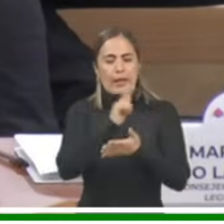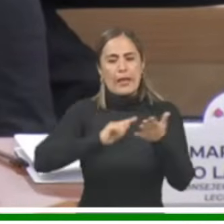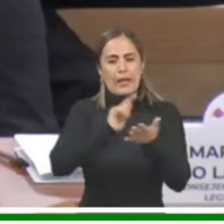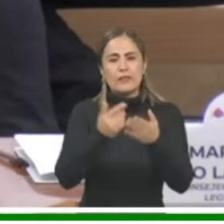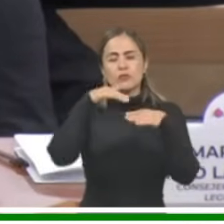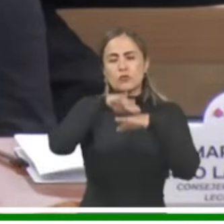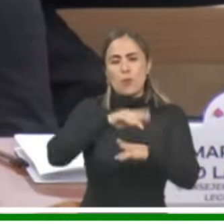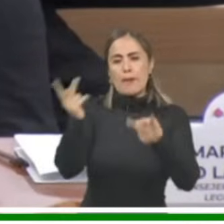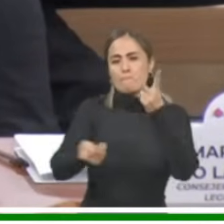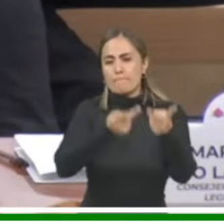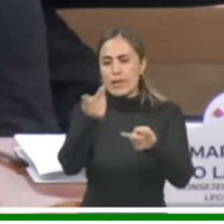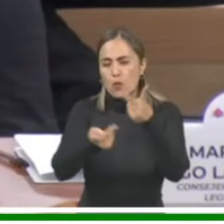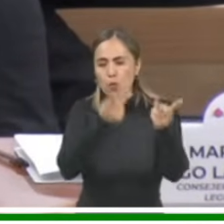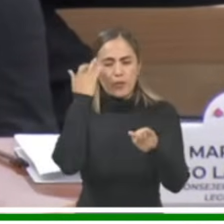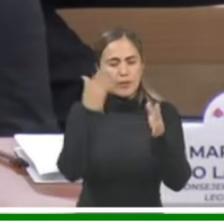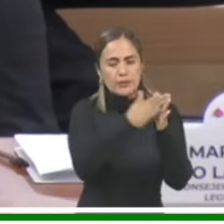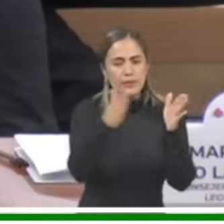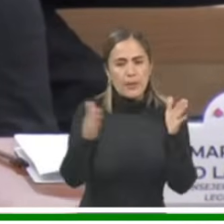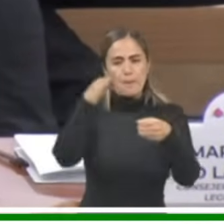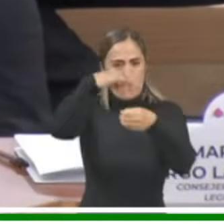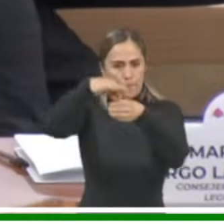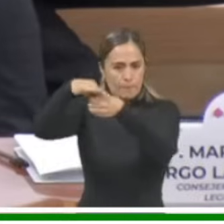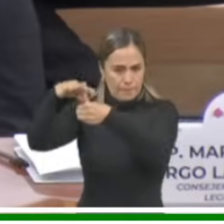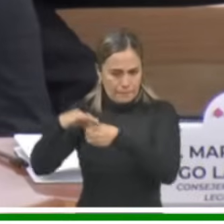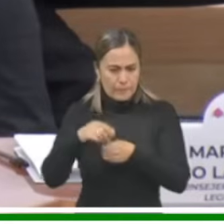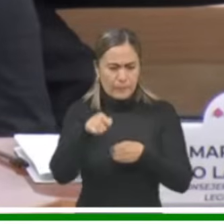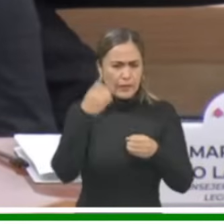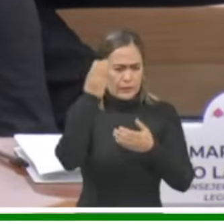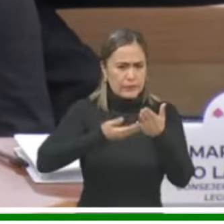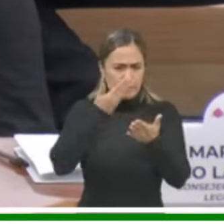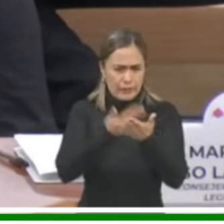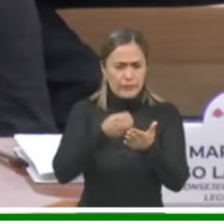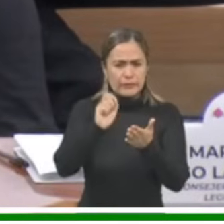encuestas electorales. En dicha iniciativa se propuso crear un registro